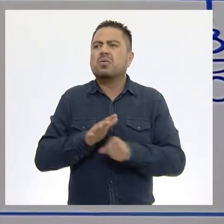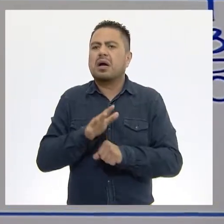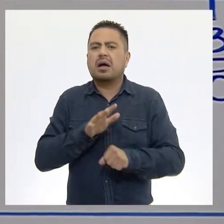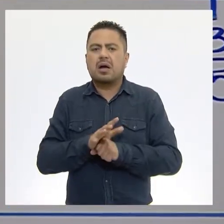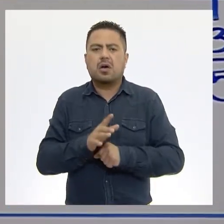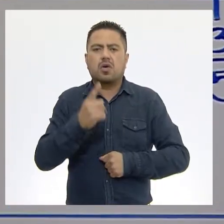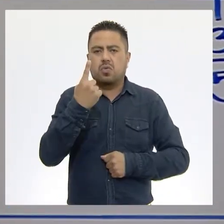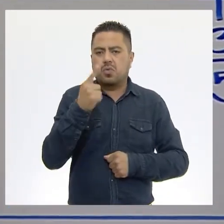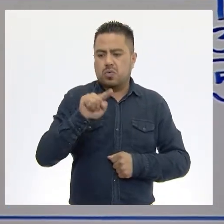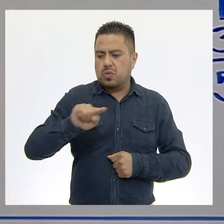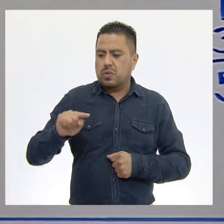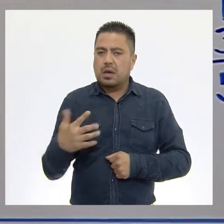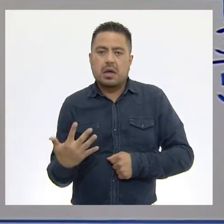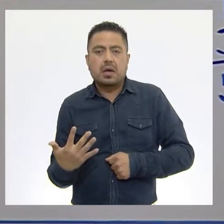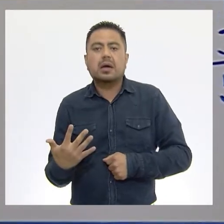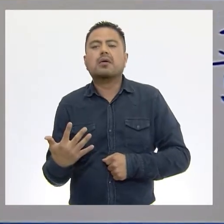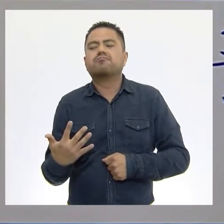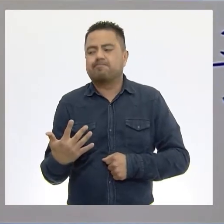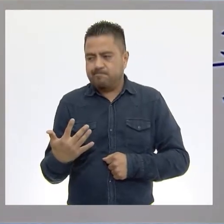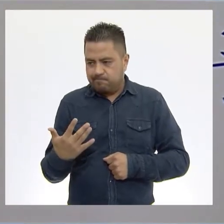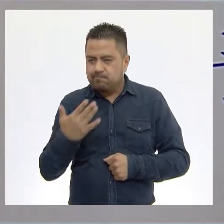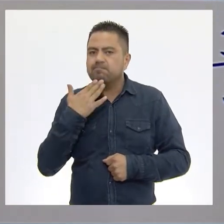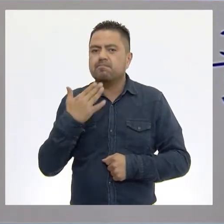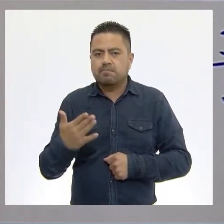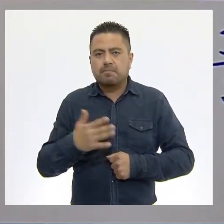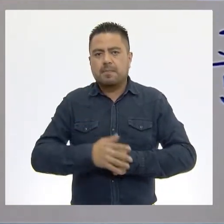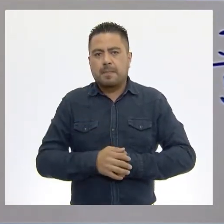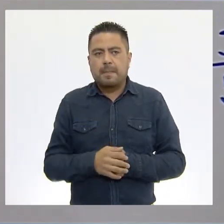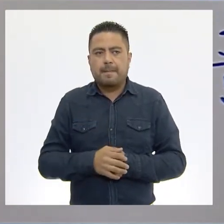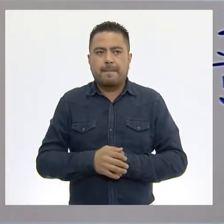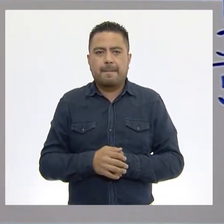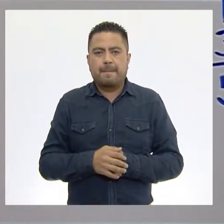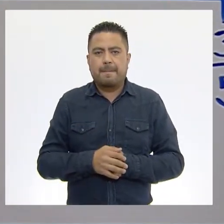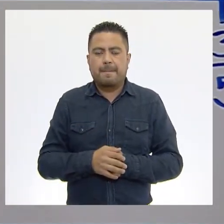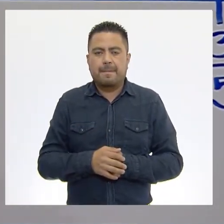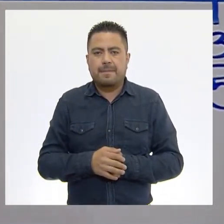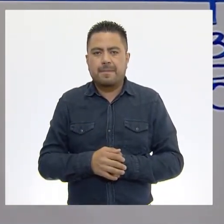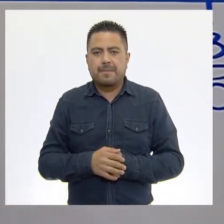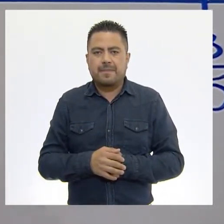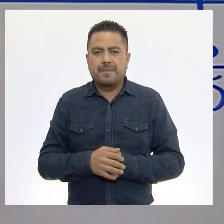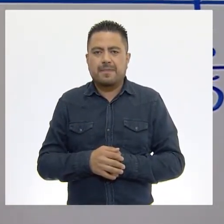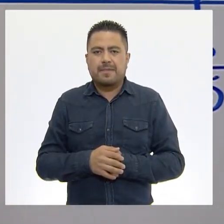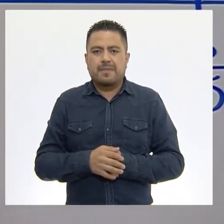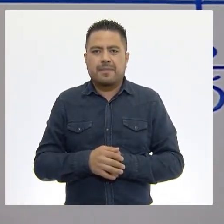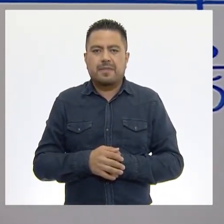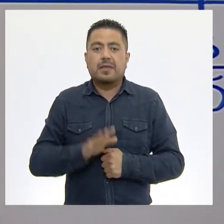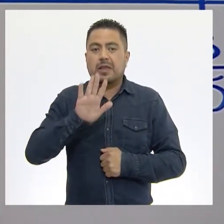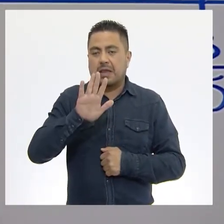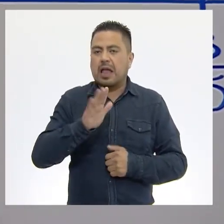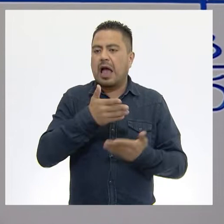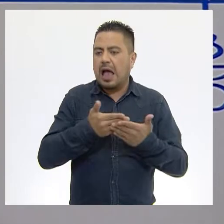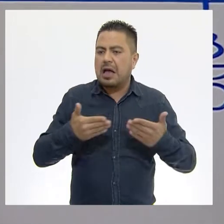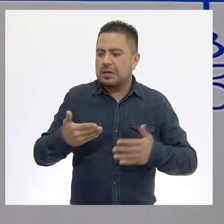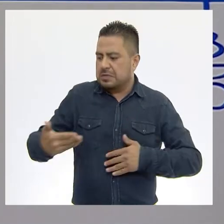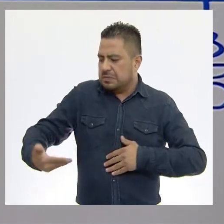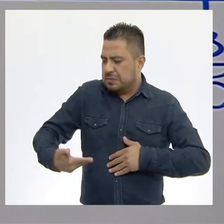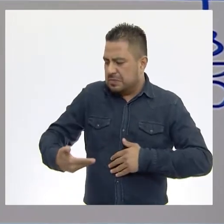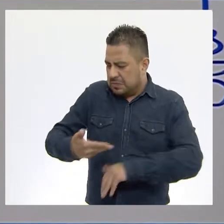a 1/5. Muy bien. A 1/5. Luego, lo que me están